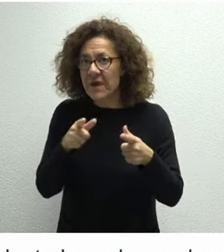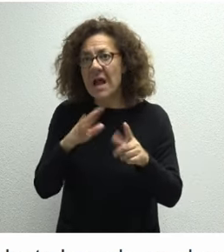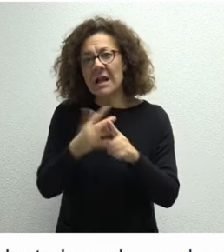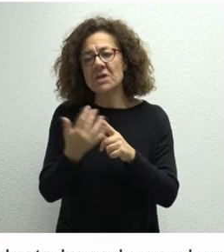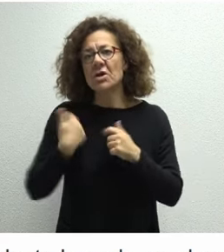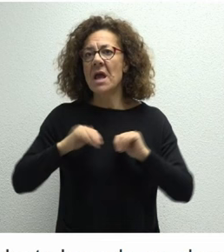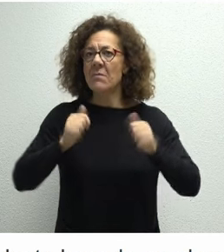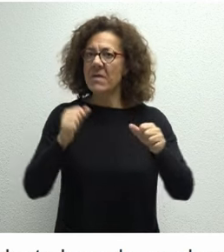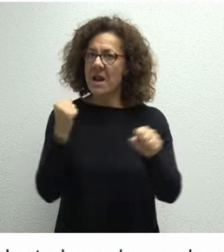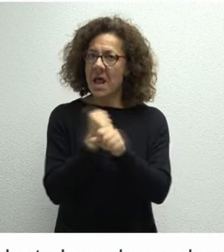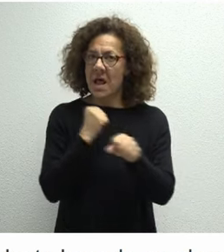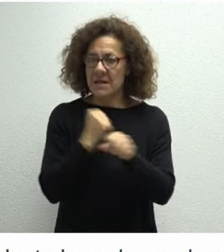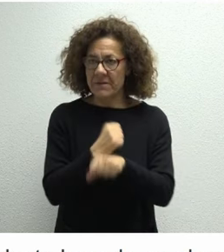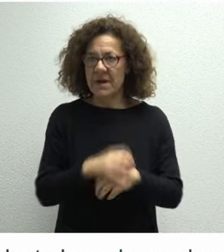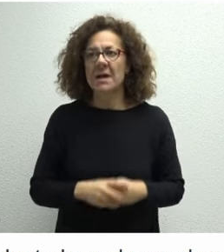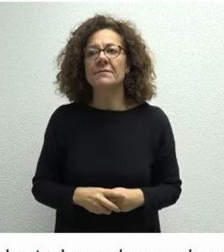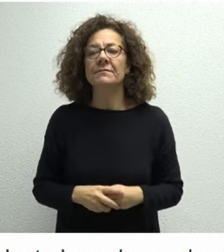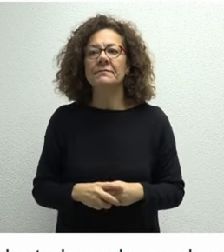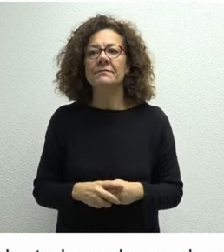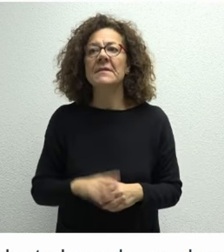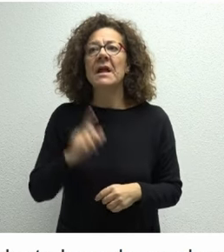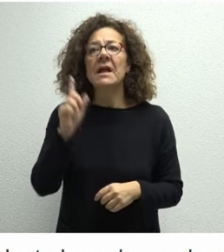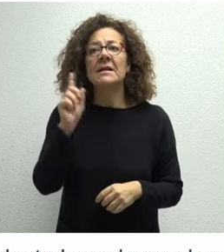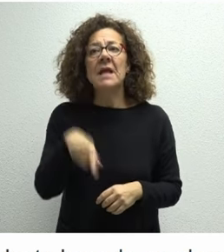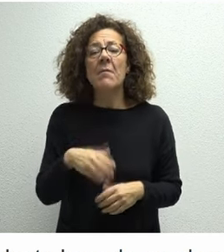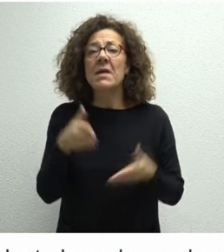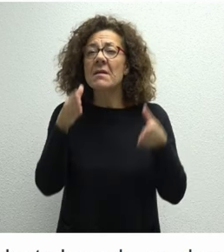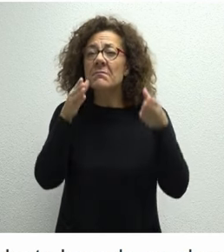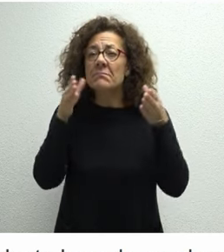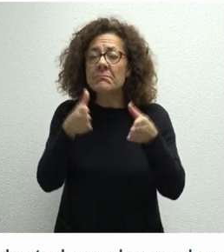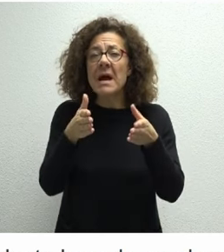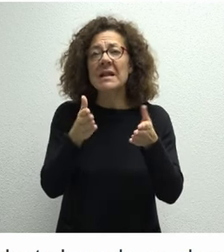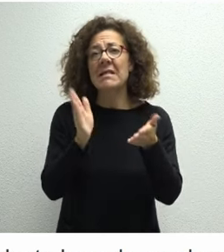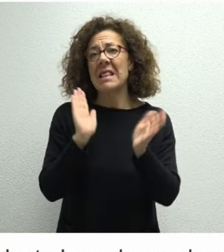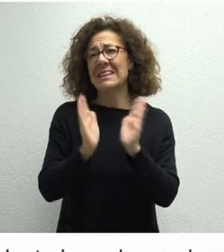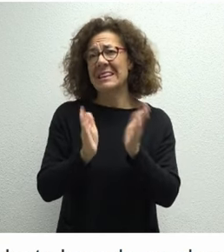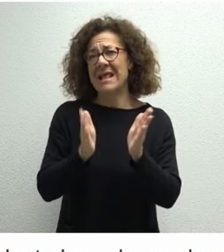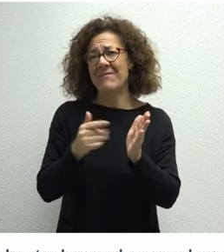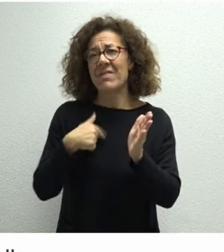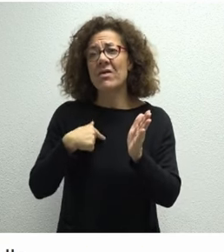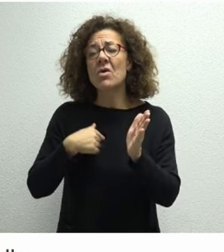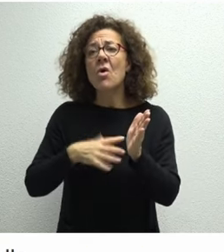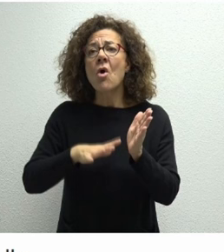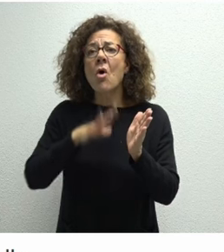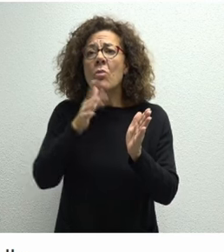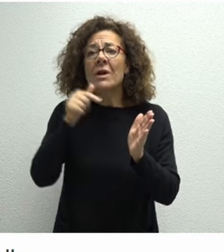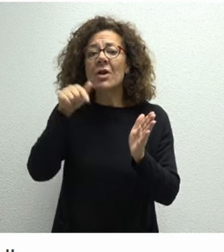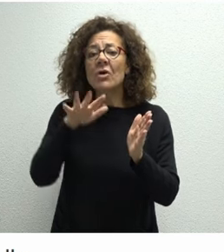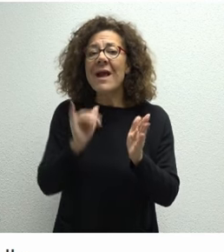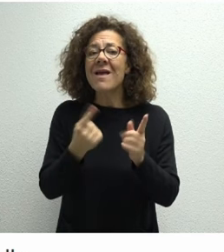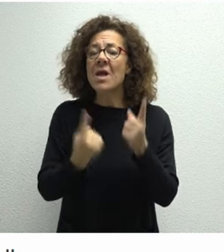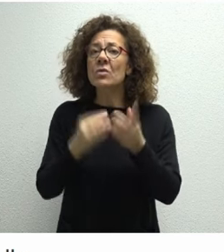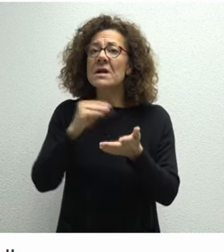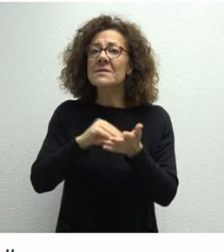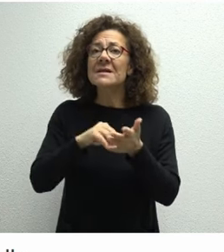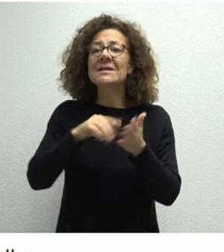a trabajar en ello eh ponemos también la parte de intervención porque lo que ocurre a veces es que los procesos de valoración